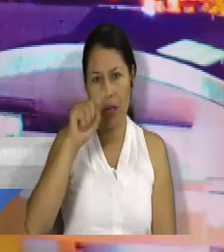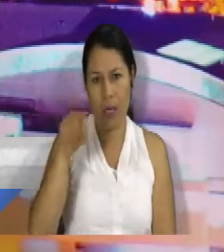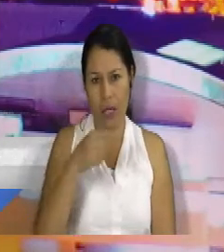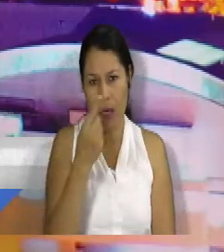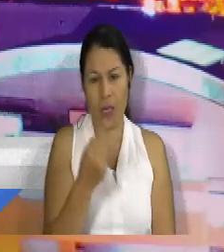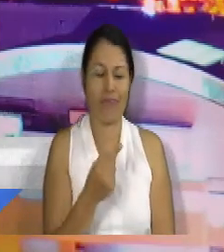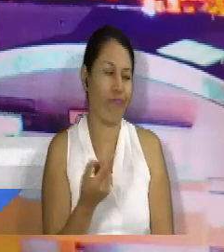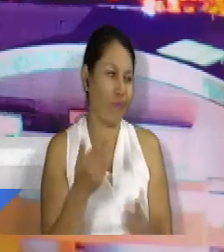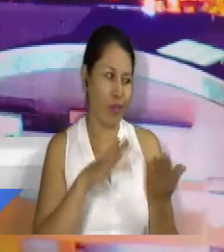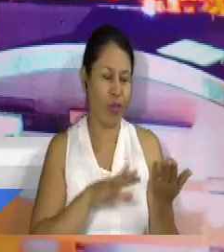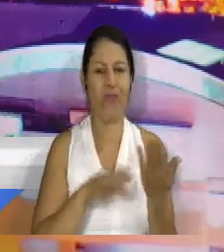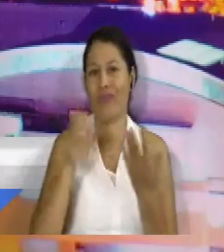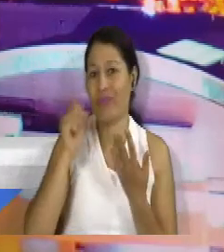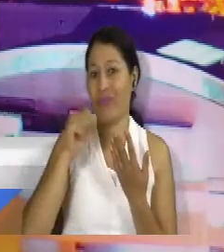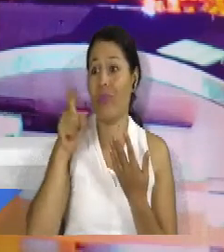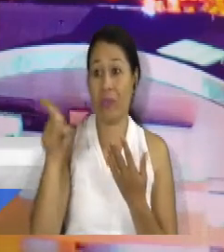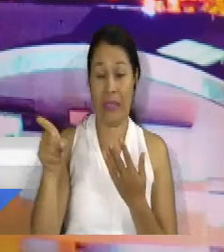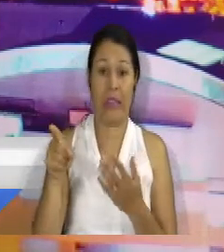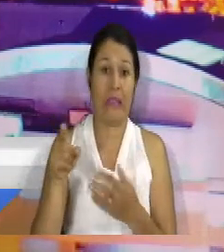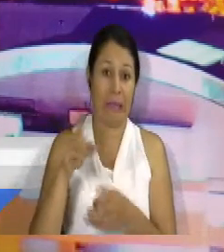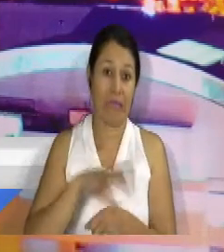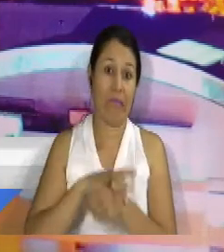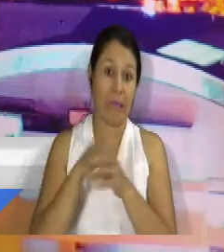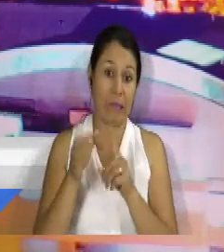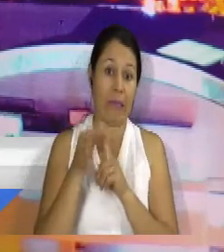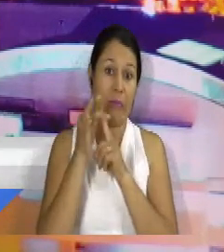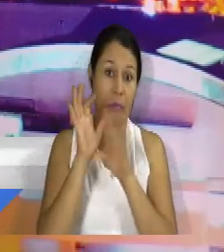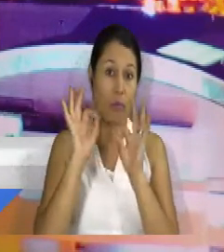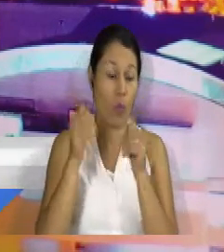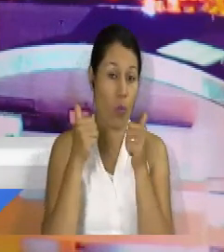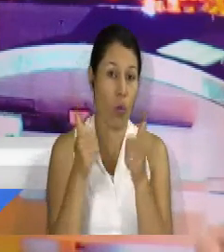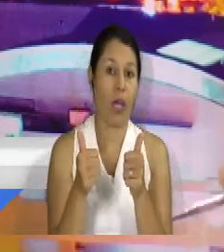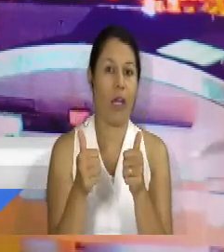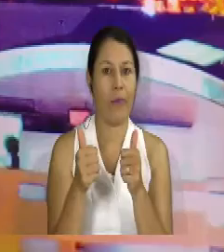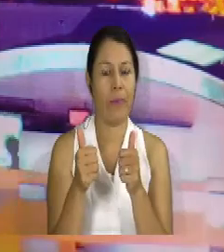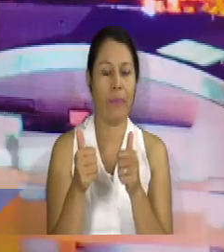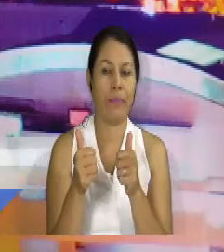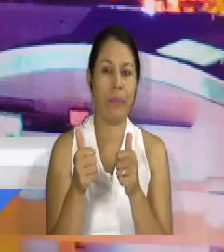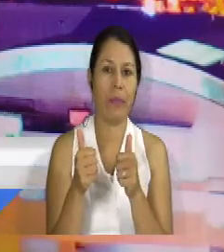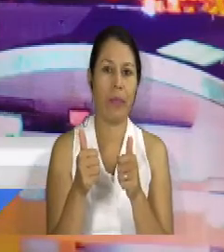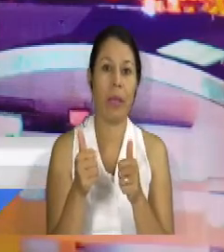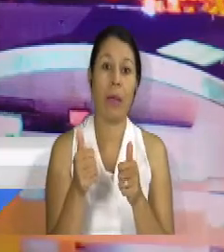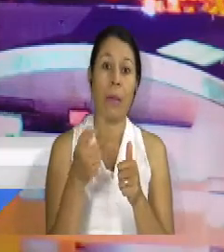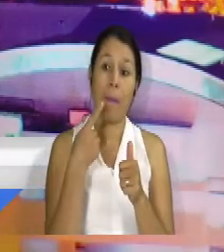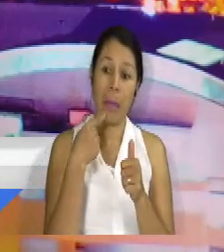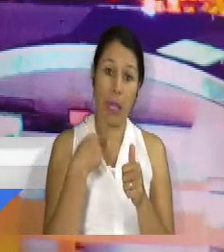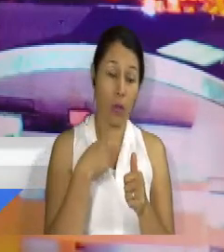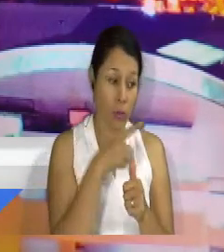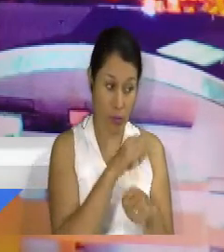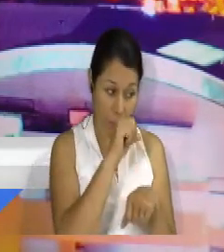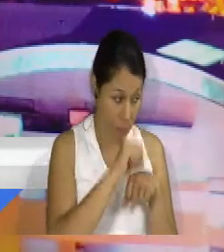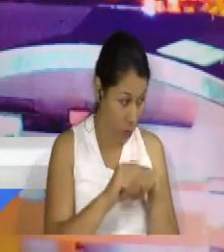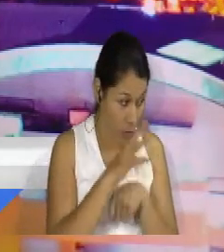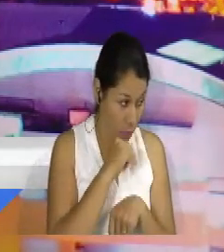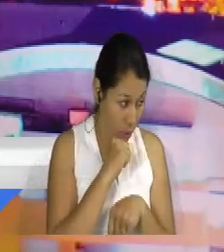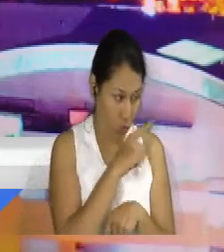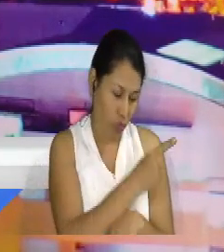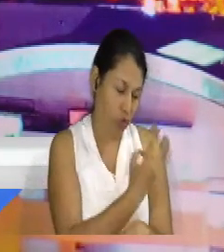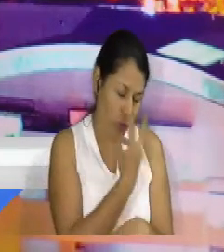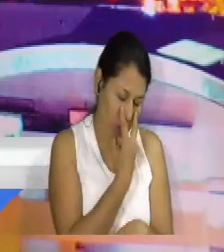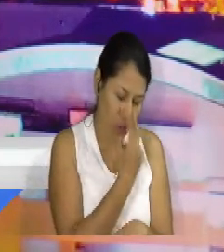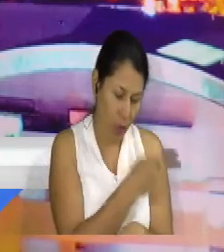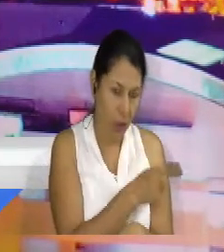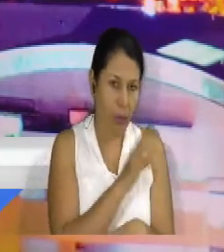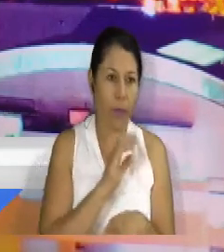oftalmólogo, que en paz descanse. Me dijo, bueno, si usted no se opera, usted va a quedar ciego, maestro. Bueno, yo